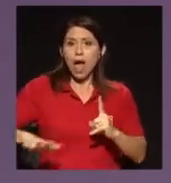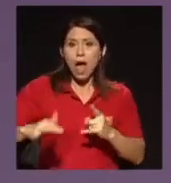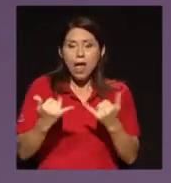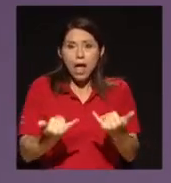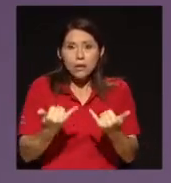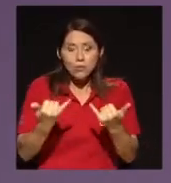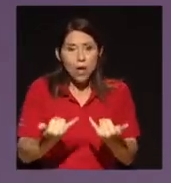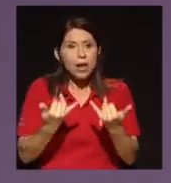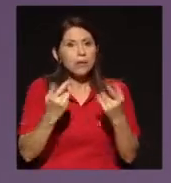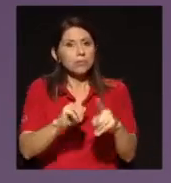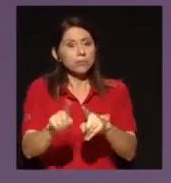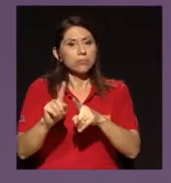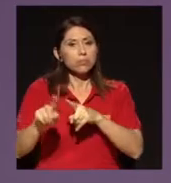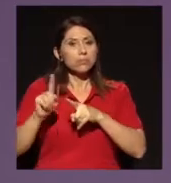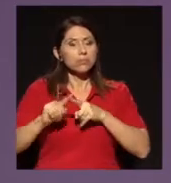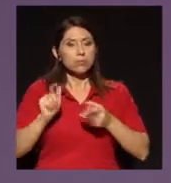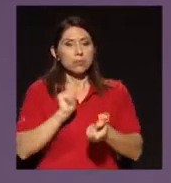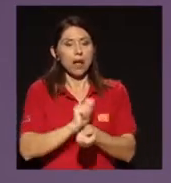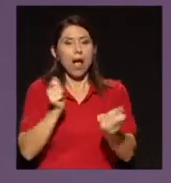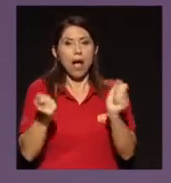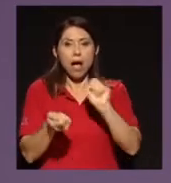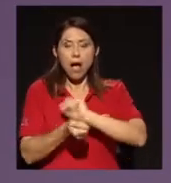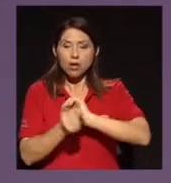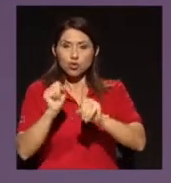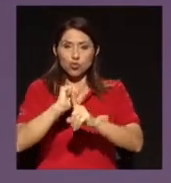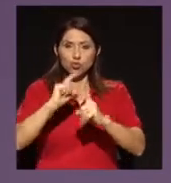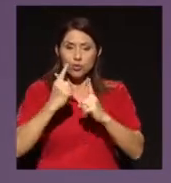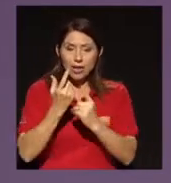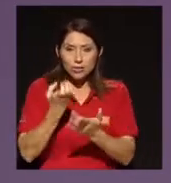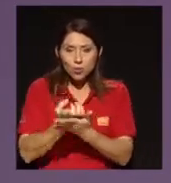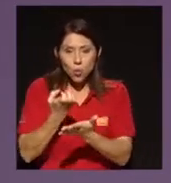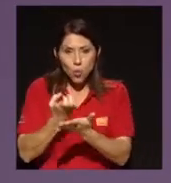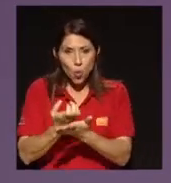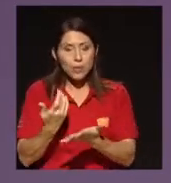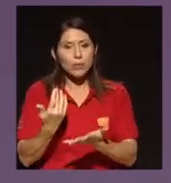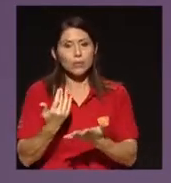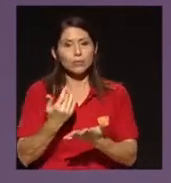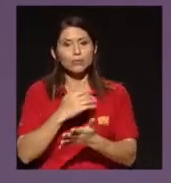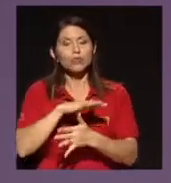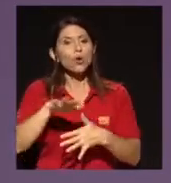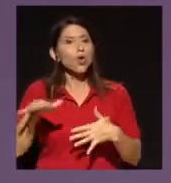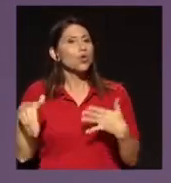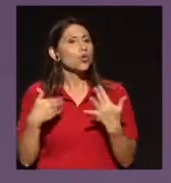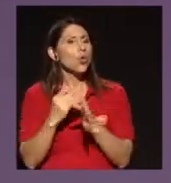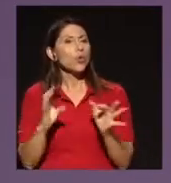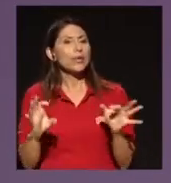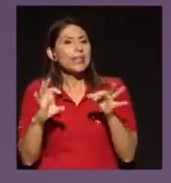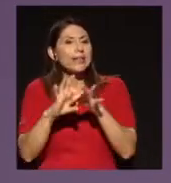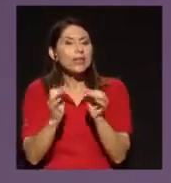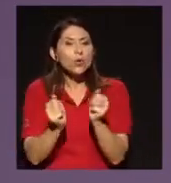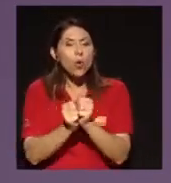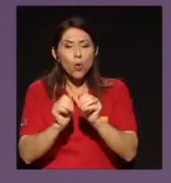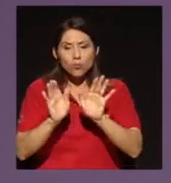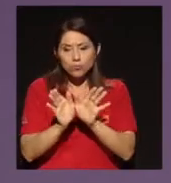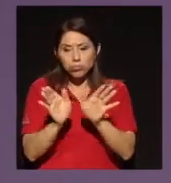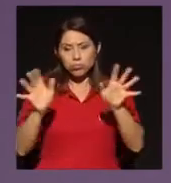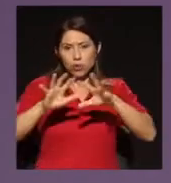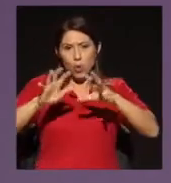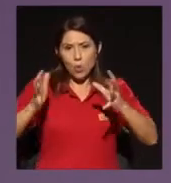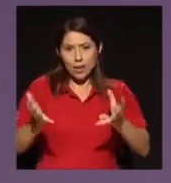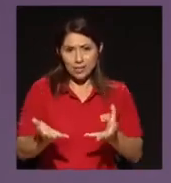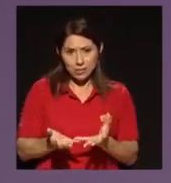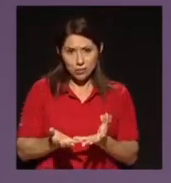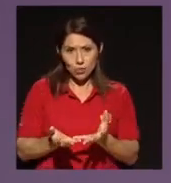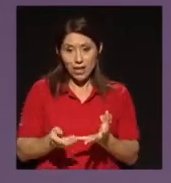de cambios también sociales, económicos, todo lo que tiene que ver con la globalización que